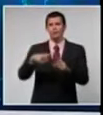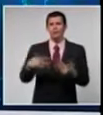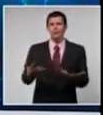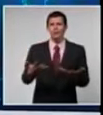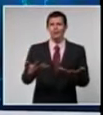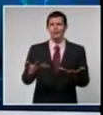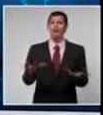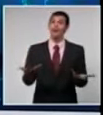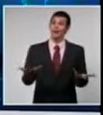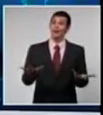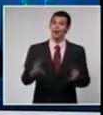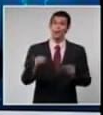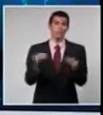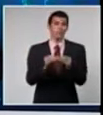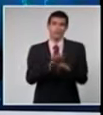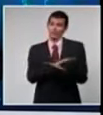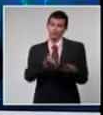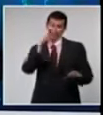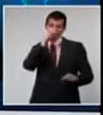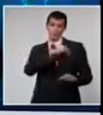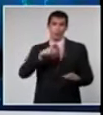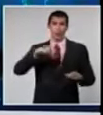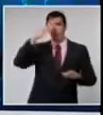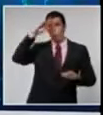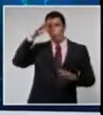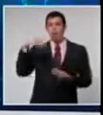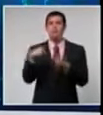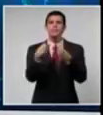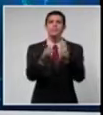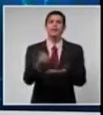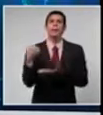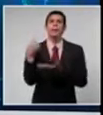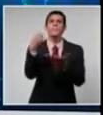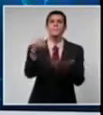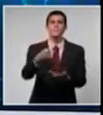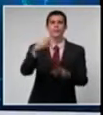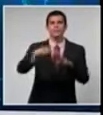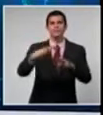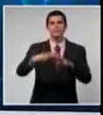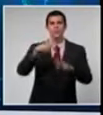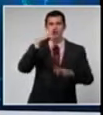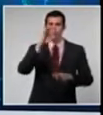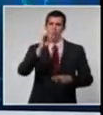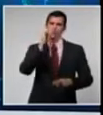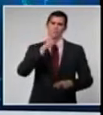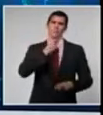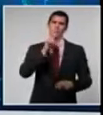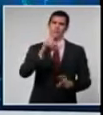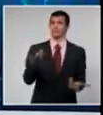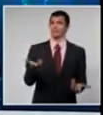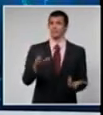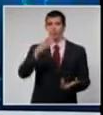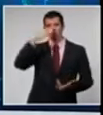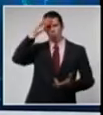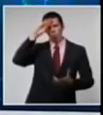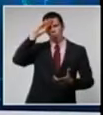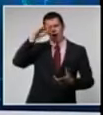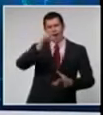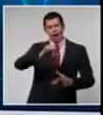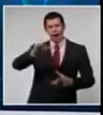Paz para las brigadas médicas cubanas que combaten la pandemia en más de 30 naciones. El siguiente testimonio corrobora